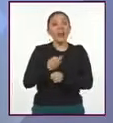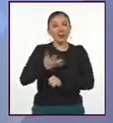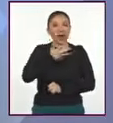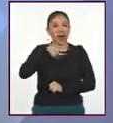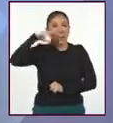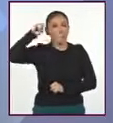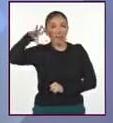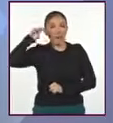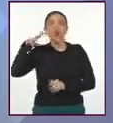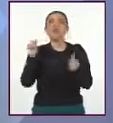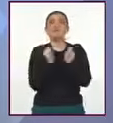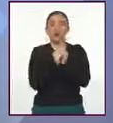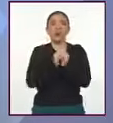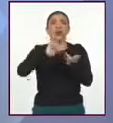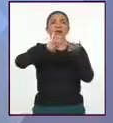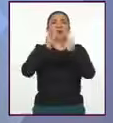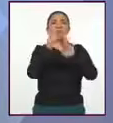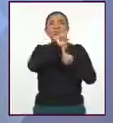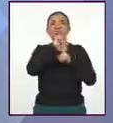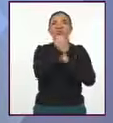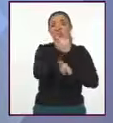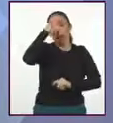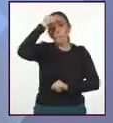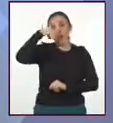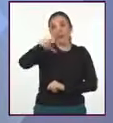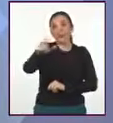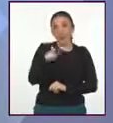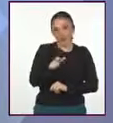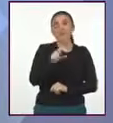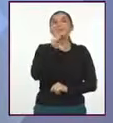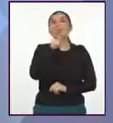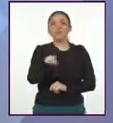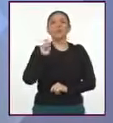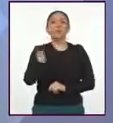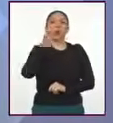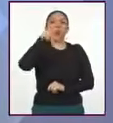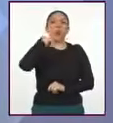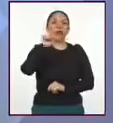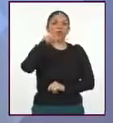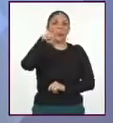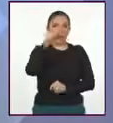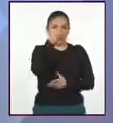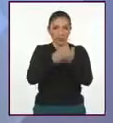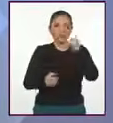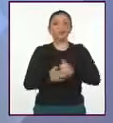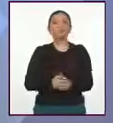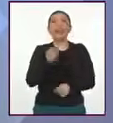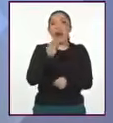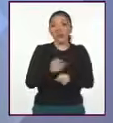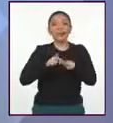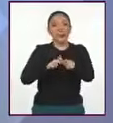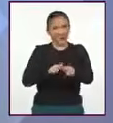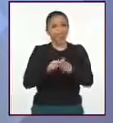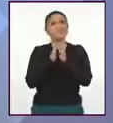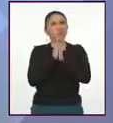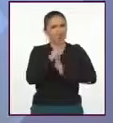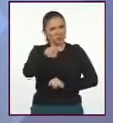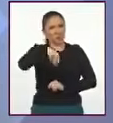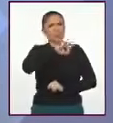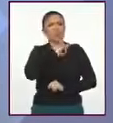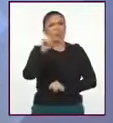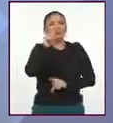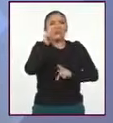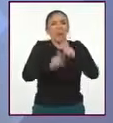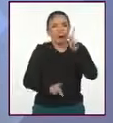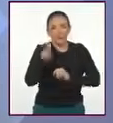vivo a través de las redes sociales de Aprende MX y también de CONASAMA. Antes de continuar, quisiera que hagamos una pequeña pausa